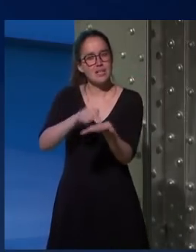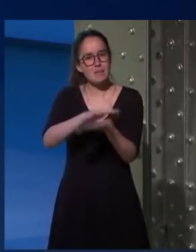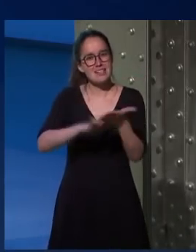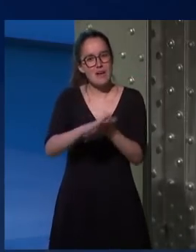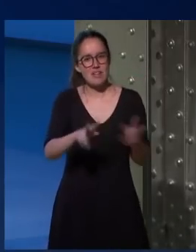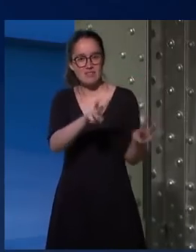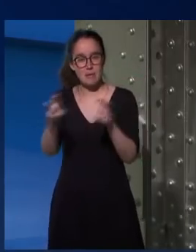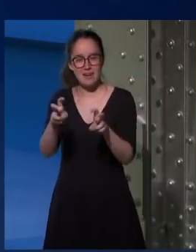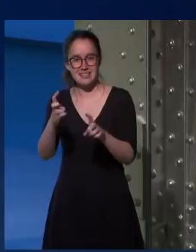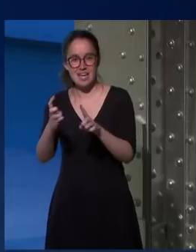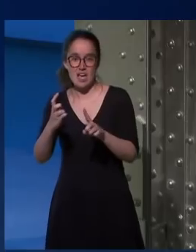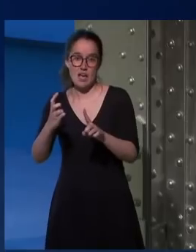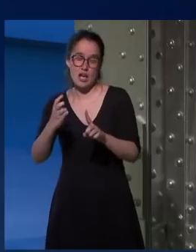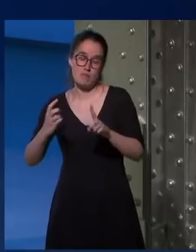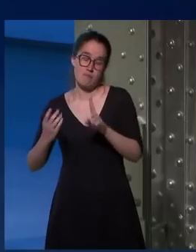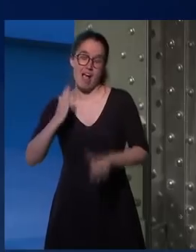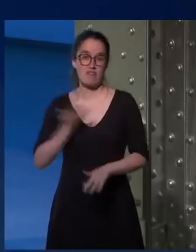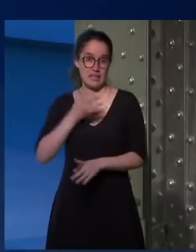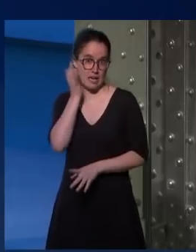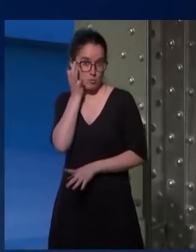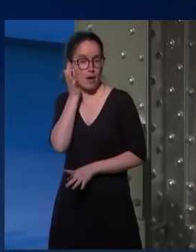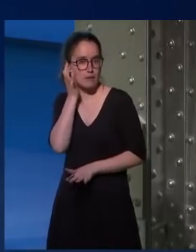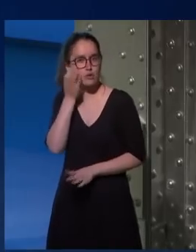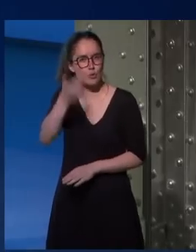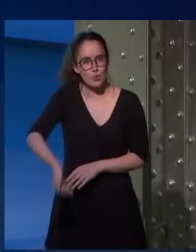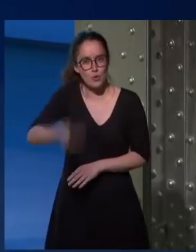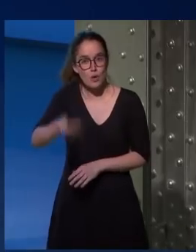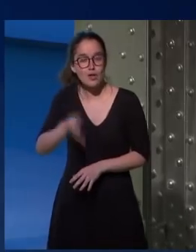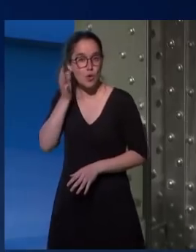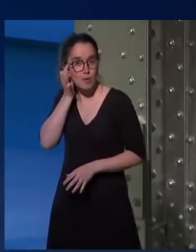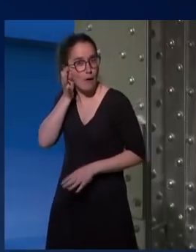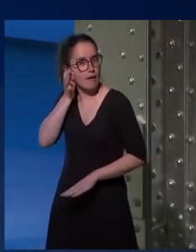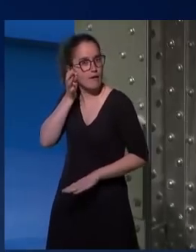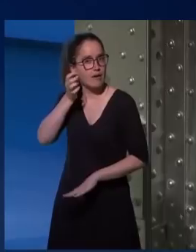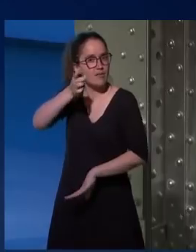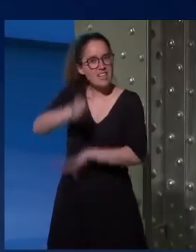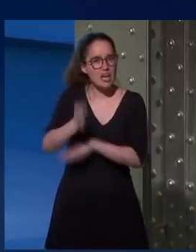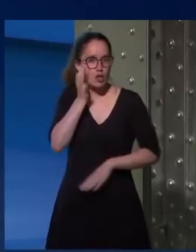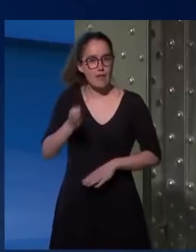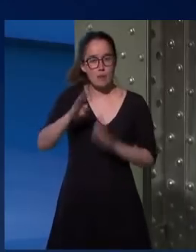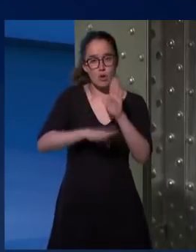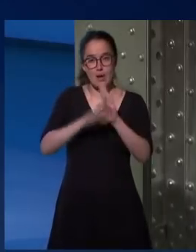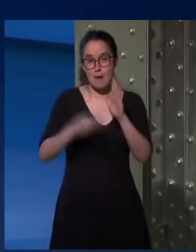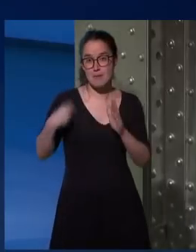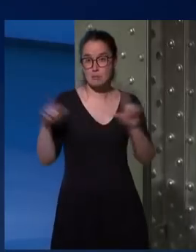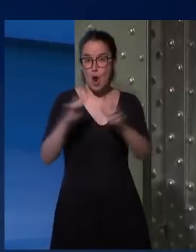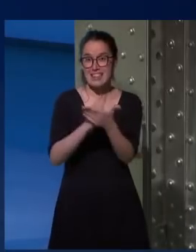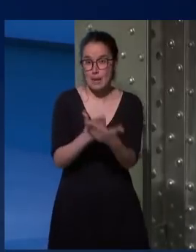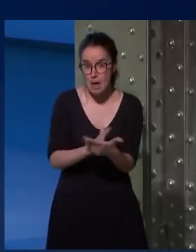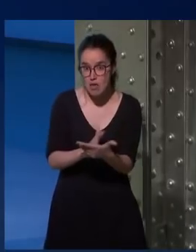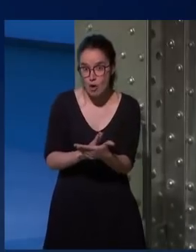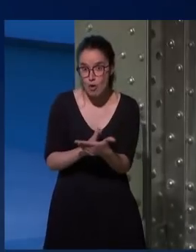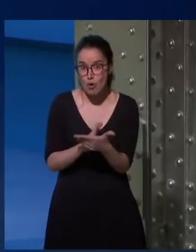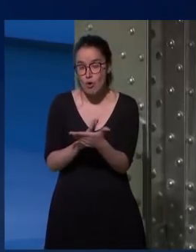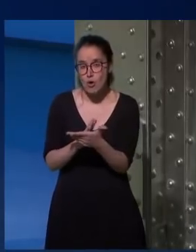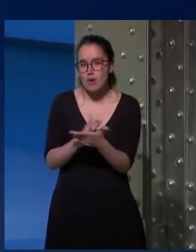traten temas que nos afectan a las mujeres, ¿no? Y eso es importante. Y cuando es una mujer la que está dirigiendo un programa, como por ejemplo el intermedio,